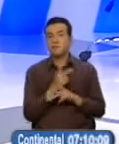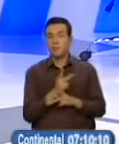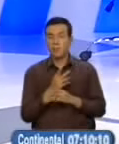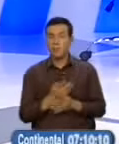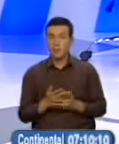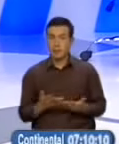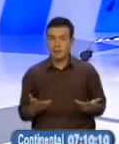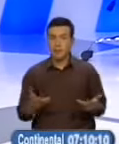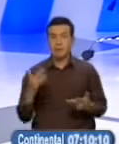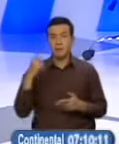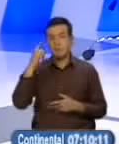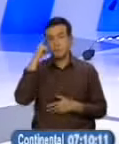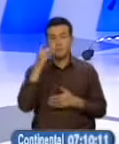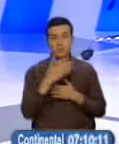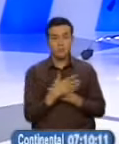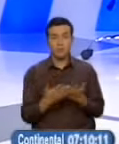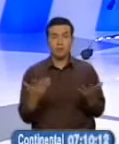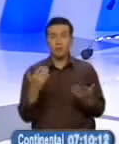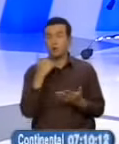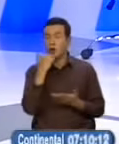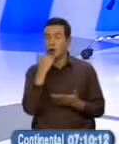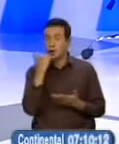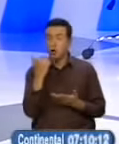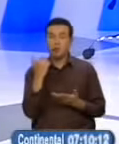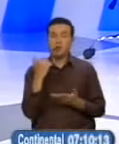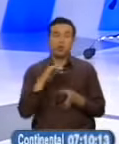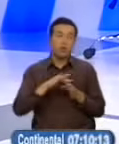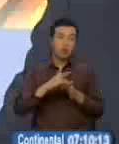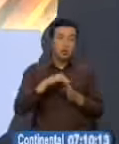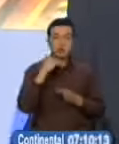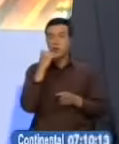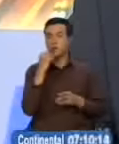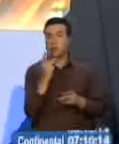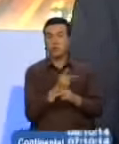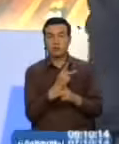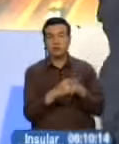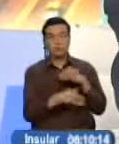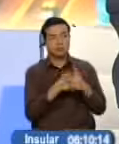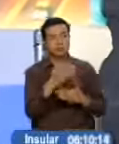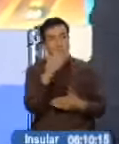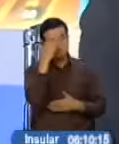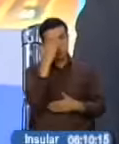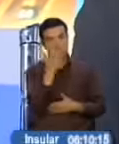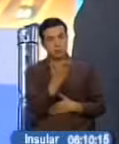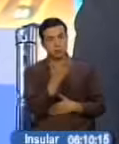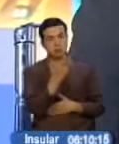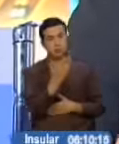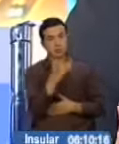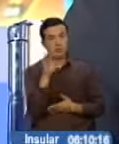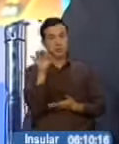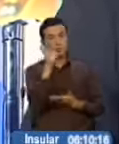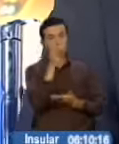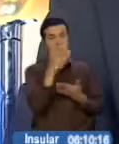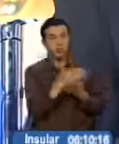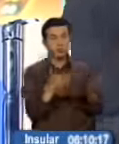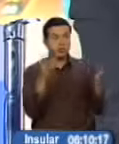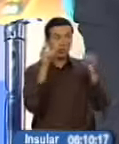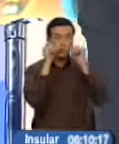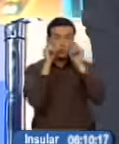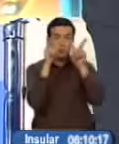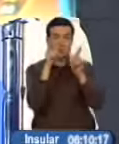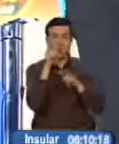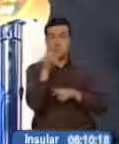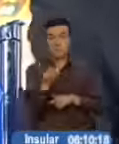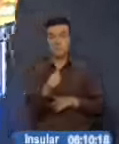proteger los bienes del Estado de una eventual afectación patrimonial, porque a la hora del té usted termina siendo custodio de estos bienes y termina